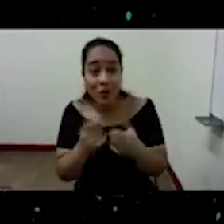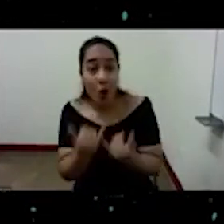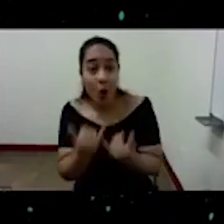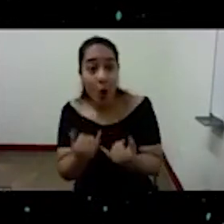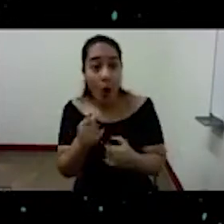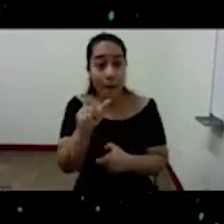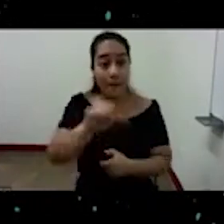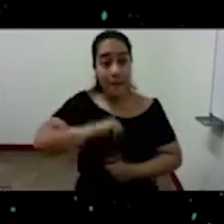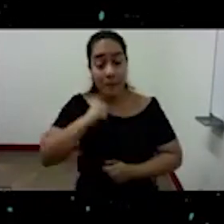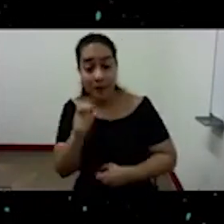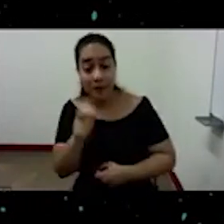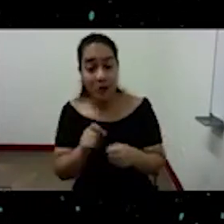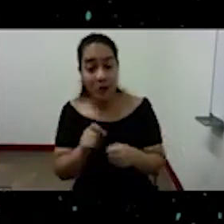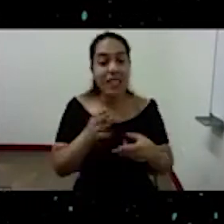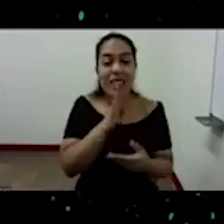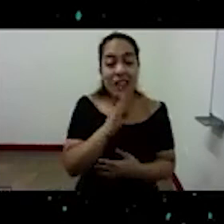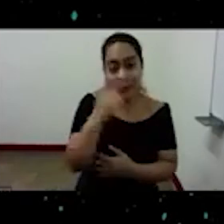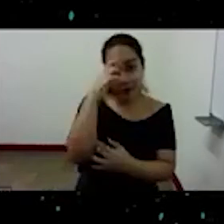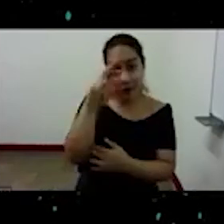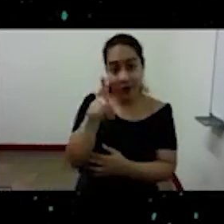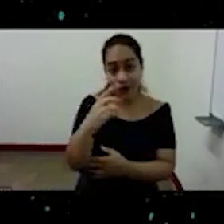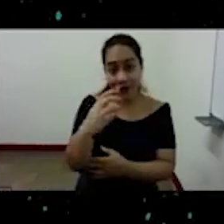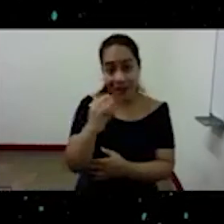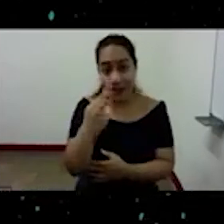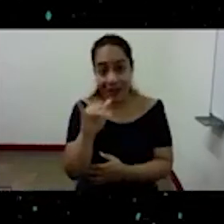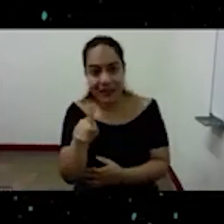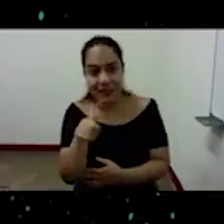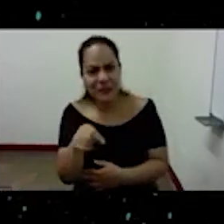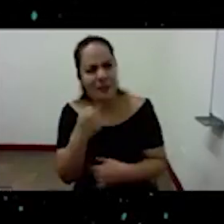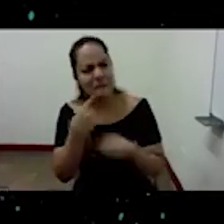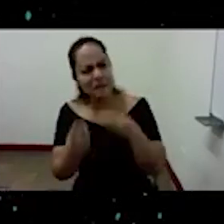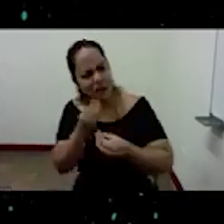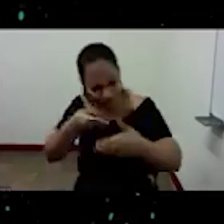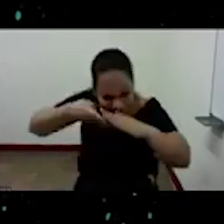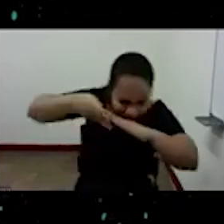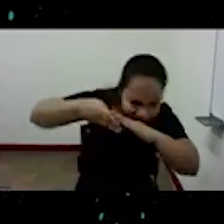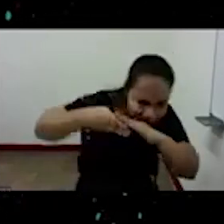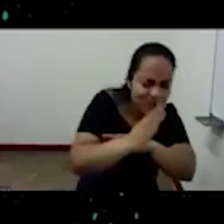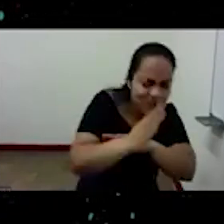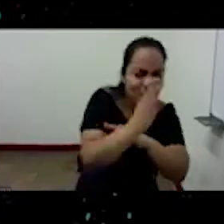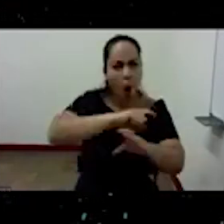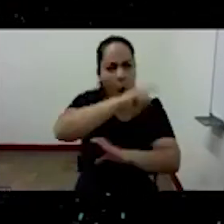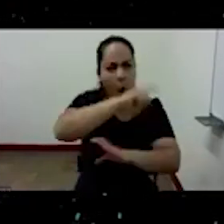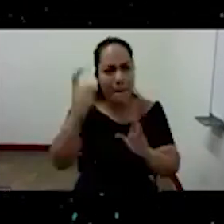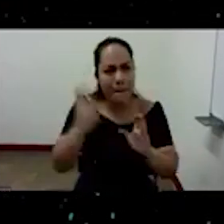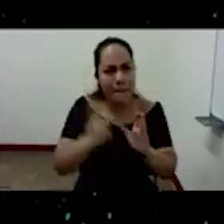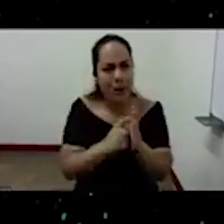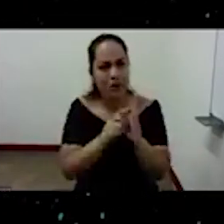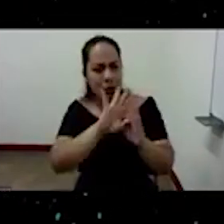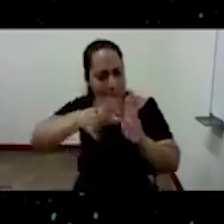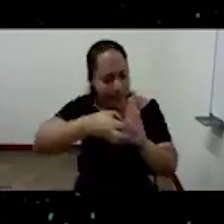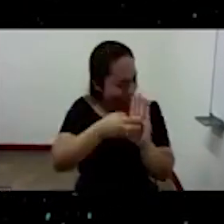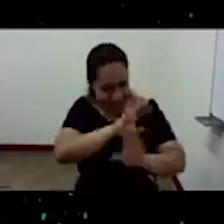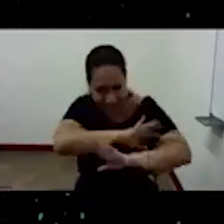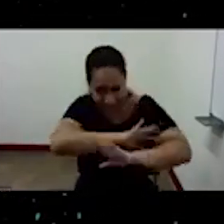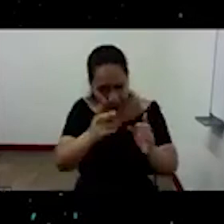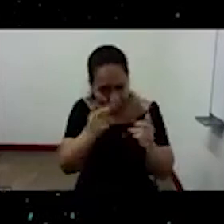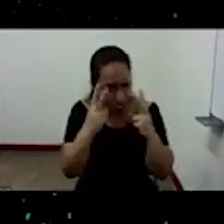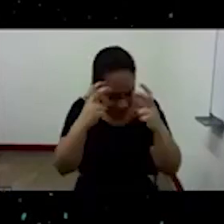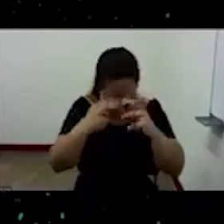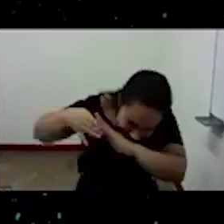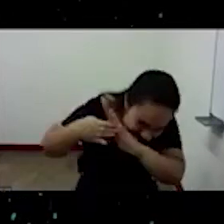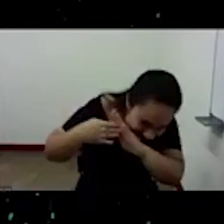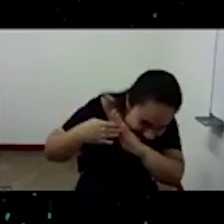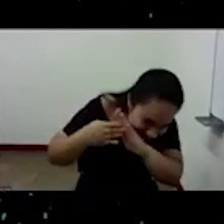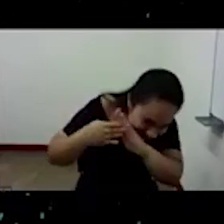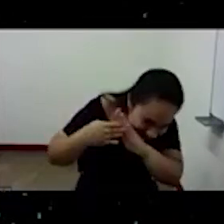logos socrático, porque se adentran más allá del límite del arquetípico logos, porque se adentran más